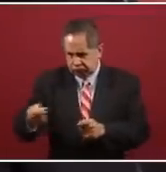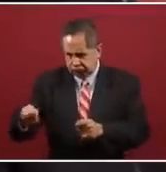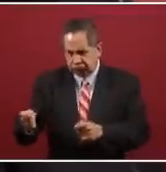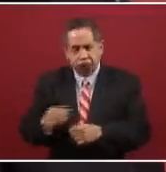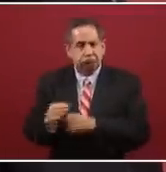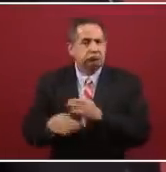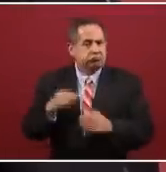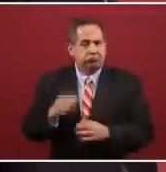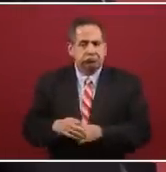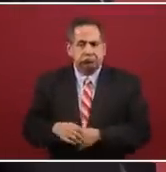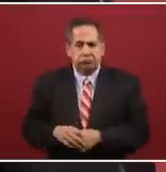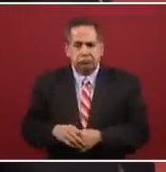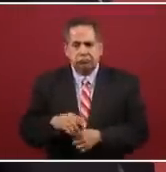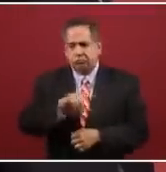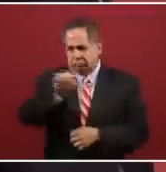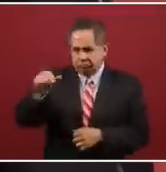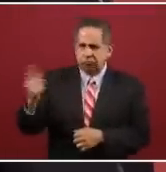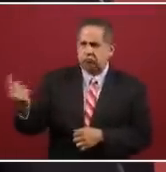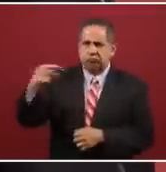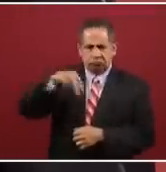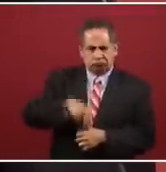Y él va a dar a conocer